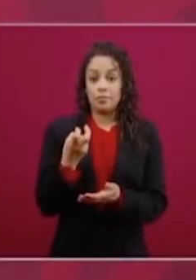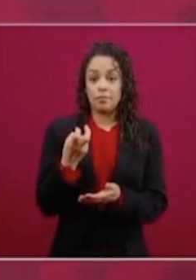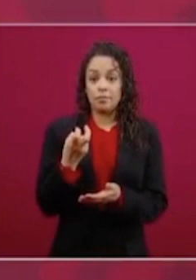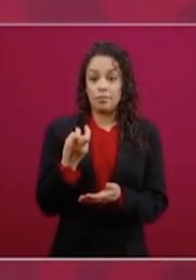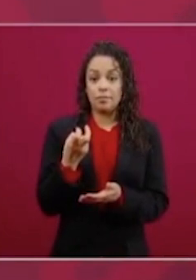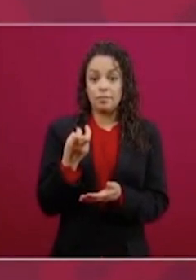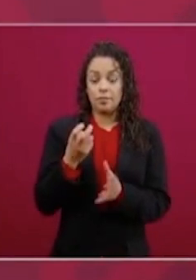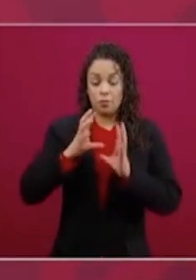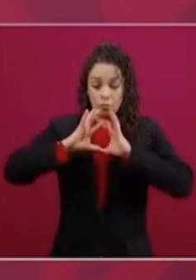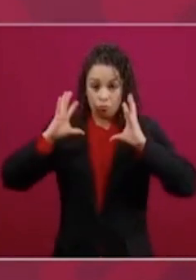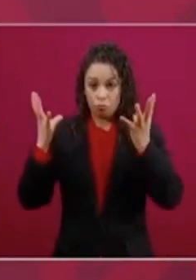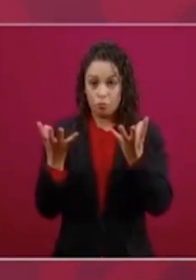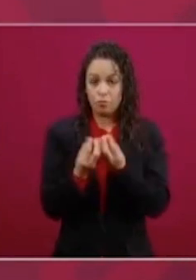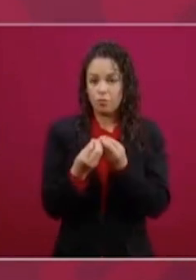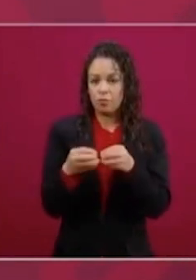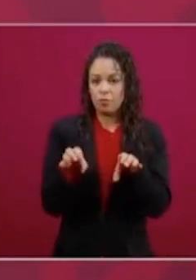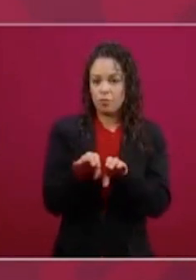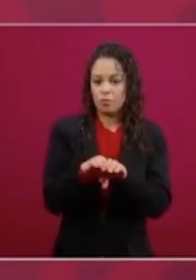en general.